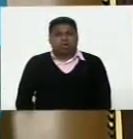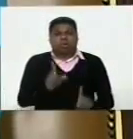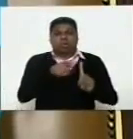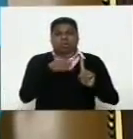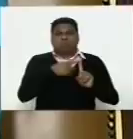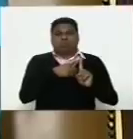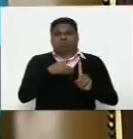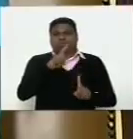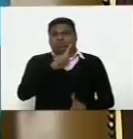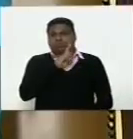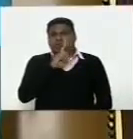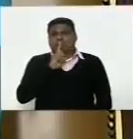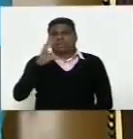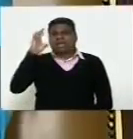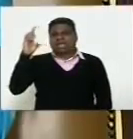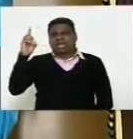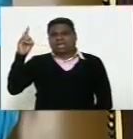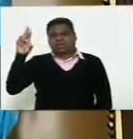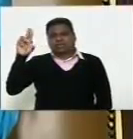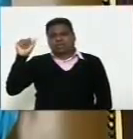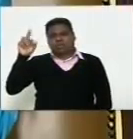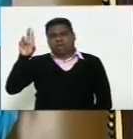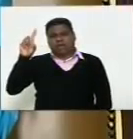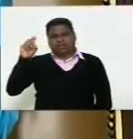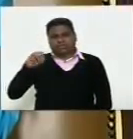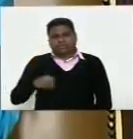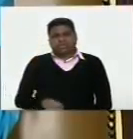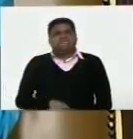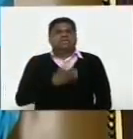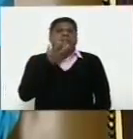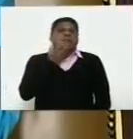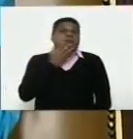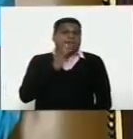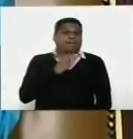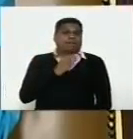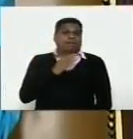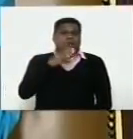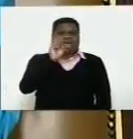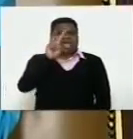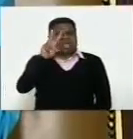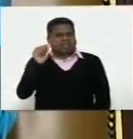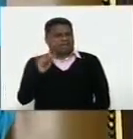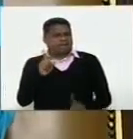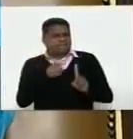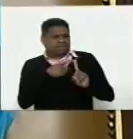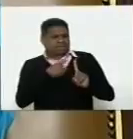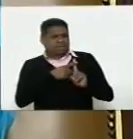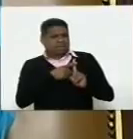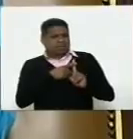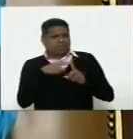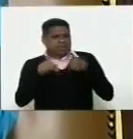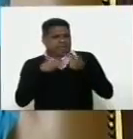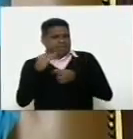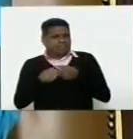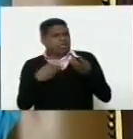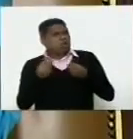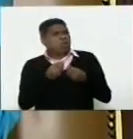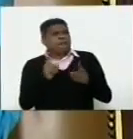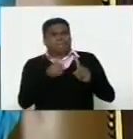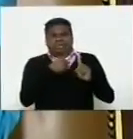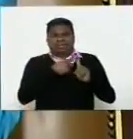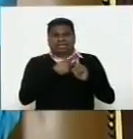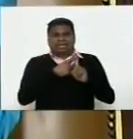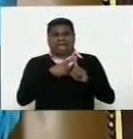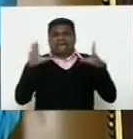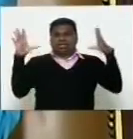dice: si Eva hubiera escrito el Génesis, ¿cómo sería la primera noche de amor del género humano? Eva